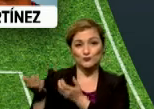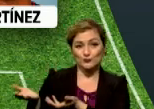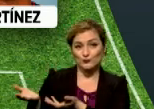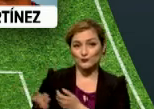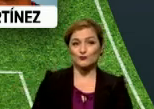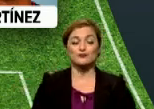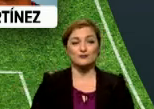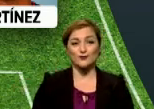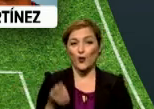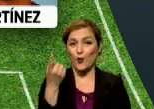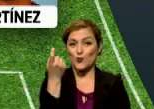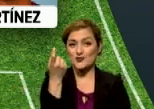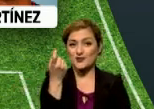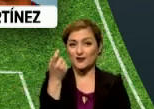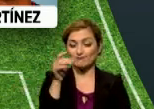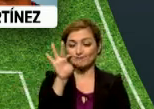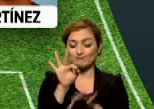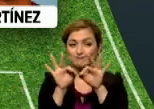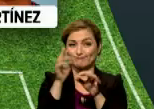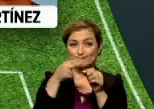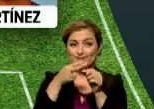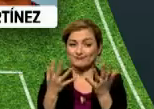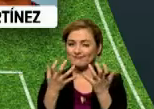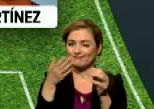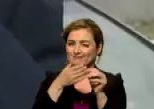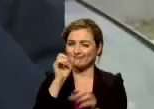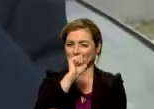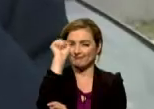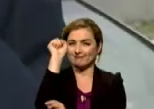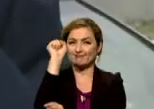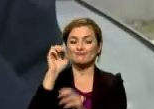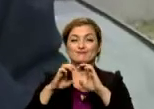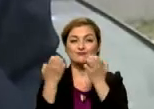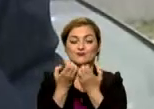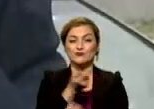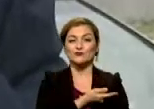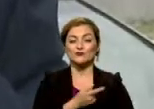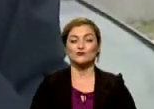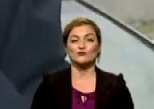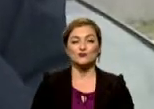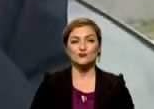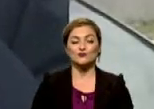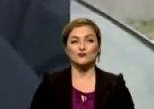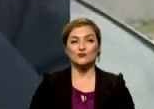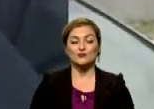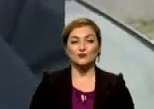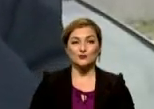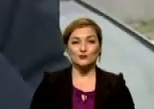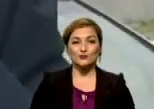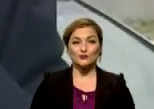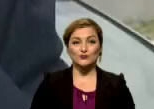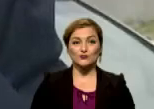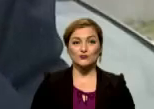El once de Fabián Bustos para lograr el título acá en el estadio Rodrigo Paz Delgado. Reitero que